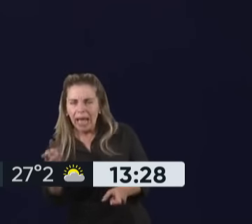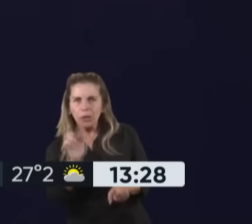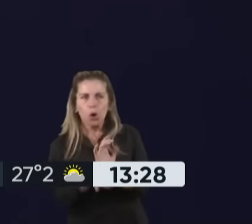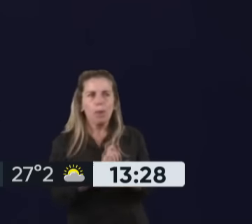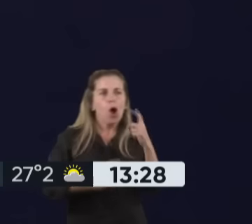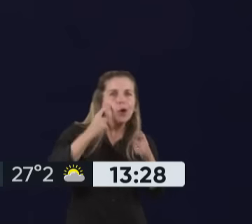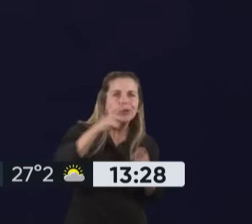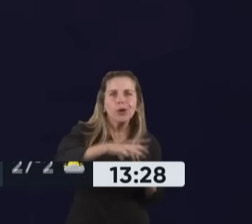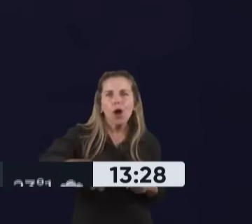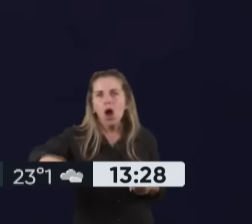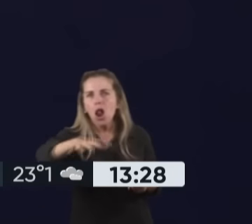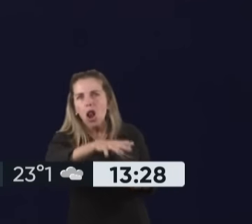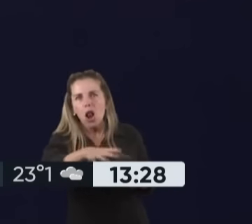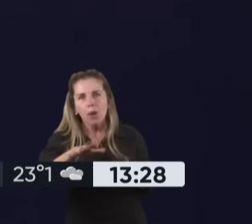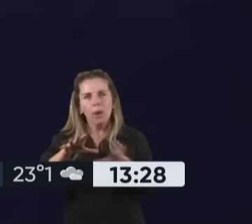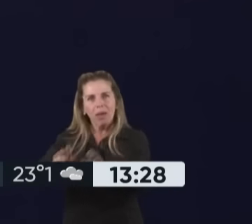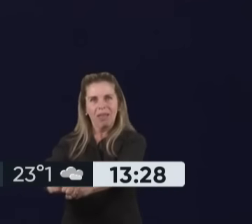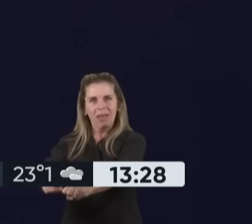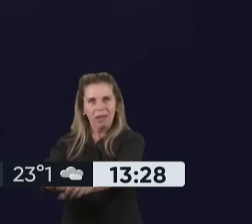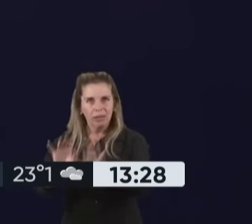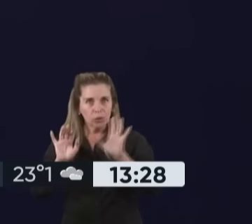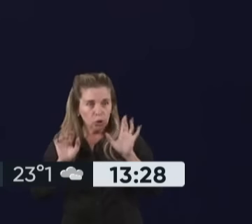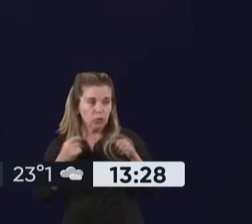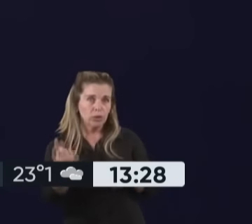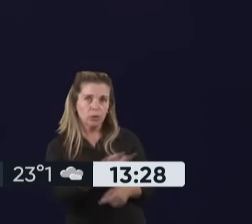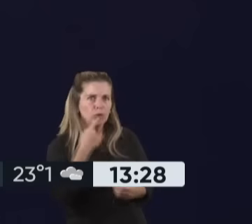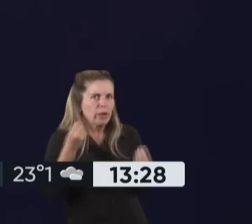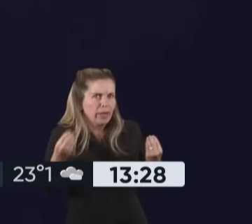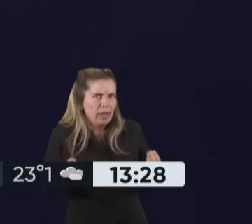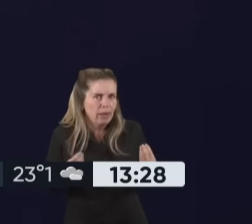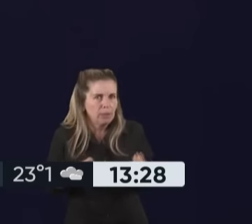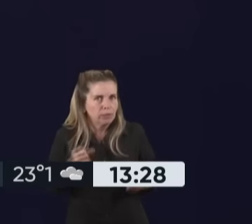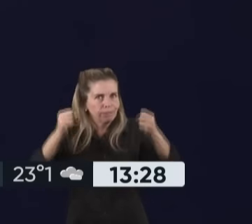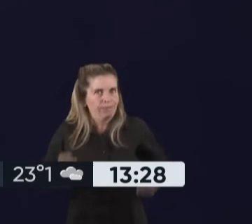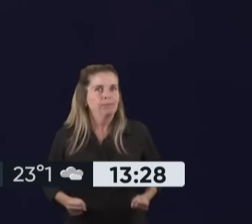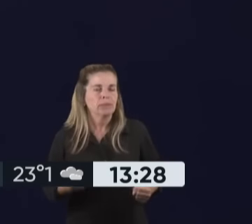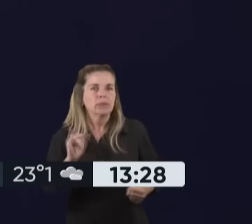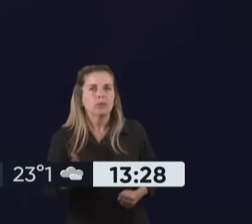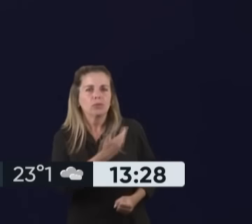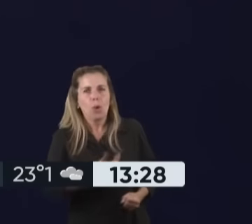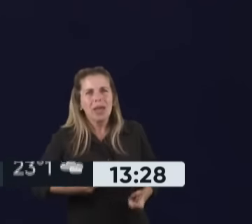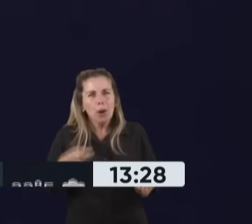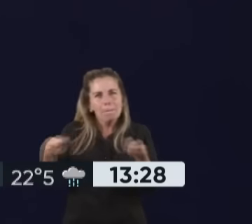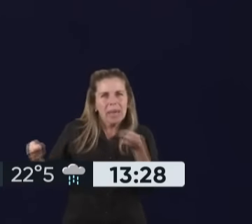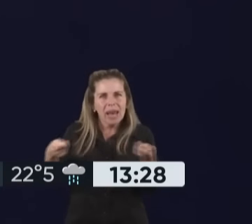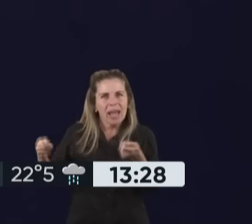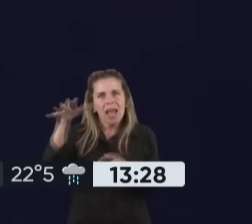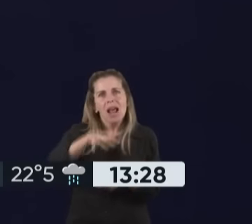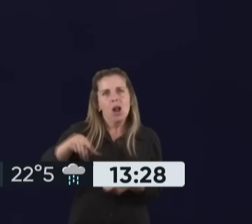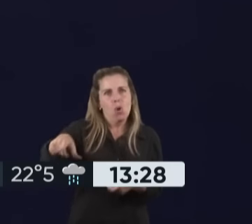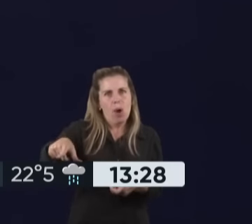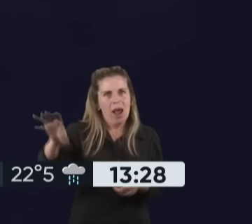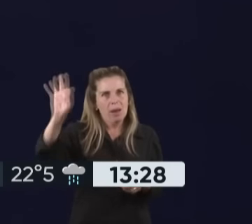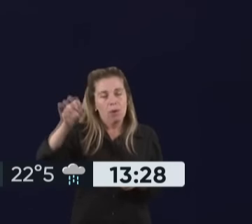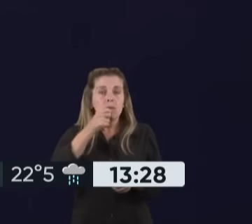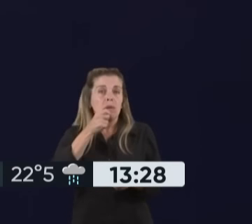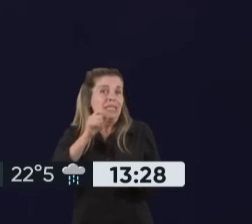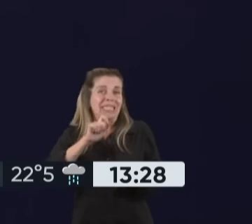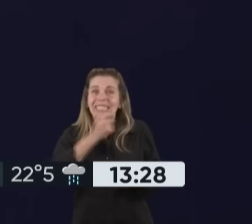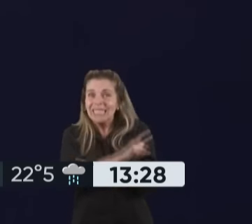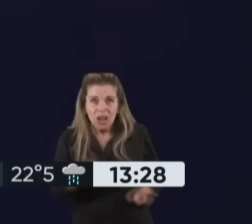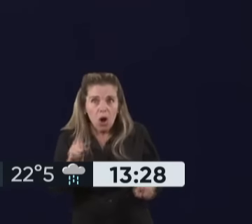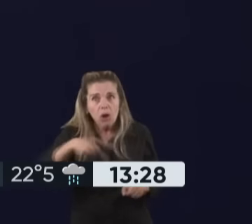ahí o nosotros volvemos a lograr que el Estado de Derecho sea quien maneje el territorio o si no el crimen organizado